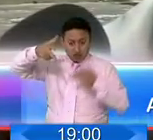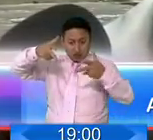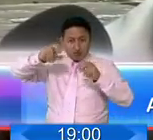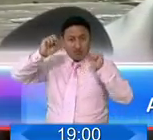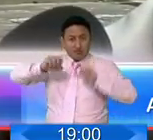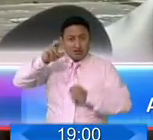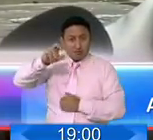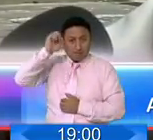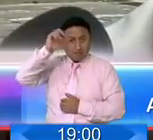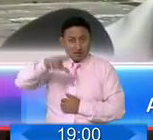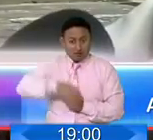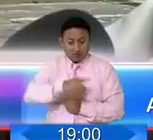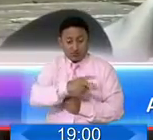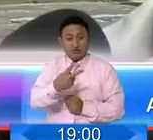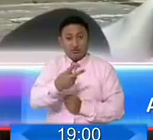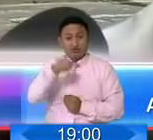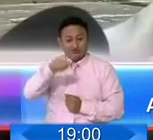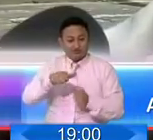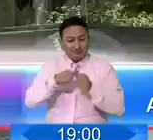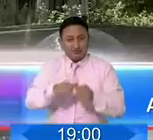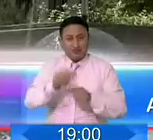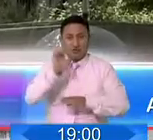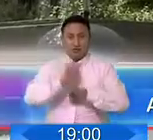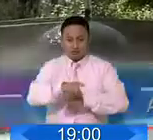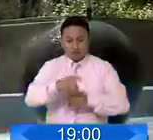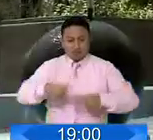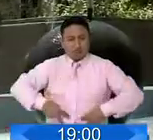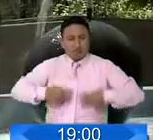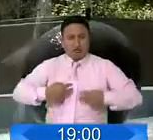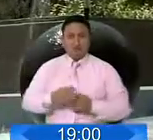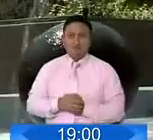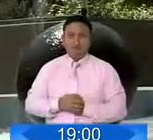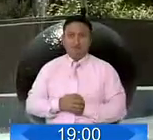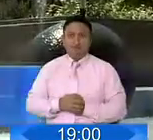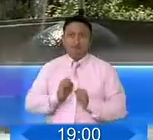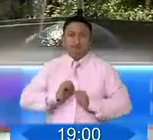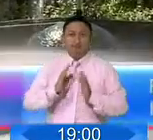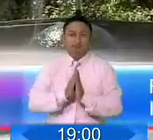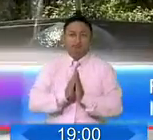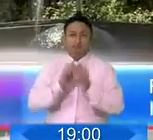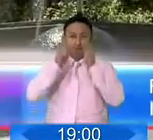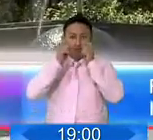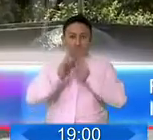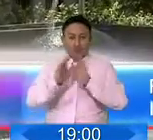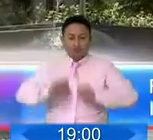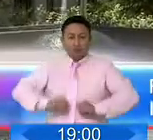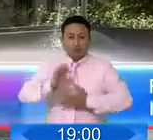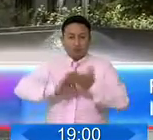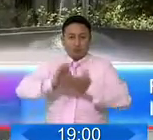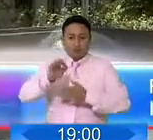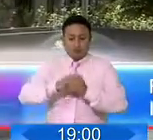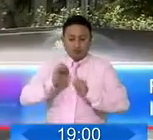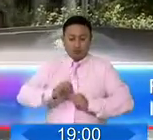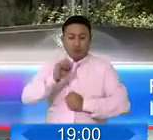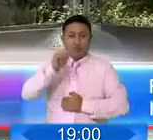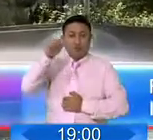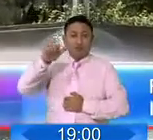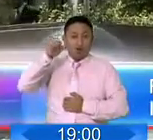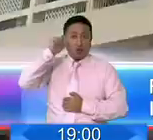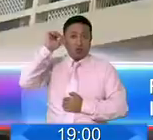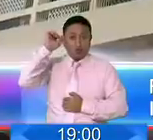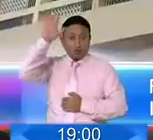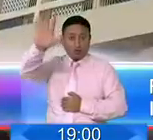video de que ellos estaban todavía aún con vida. Han solicitado autorización a la Fiscalía para poder efectuar la reproducción del audio y